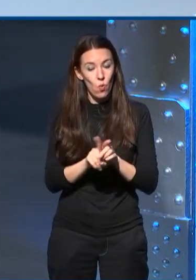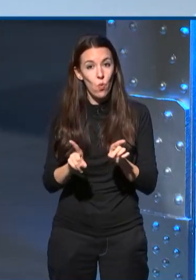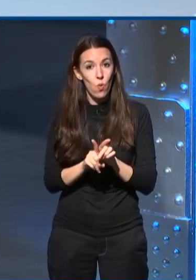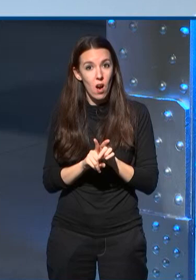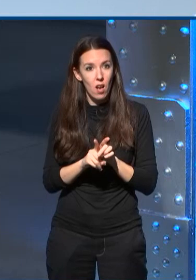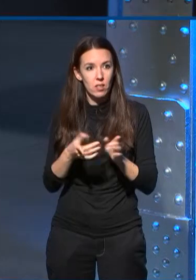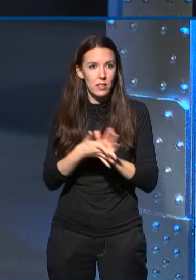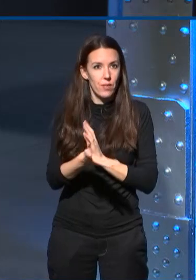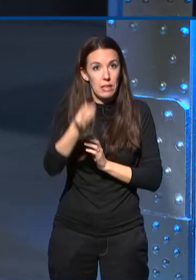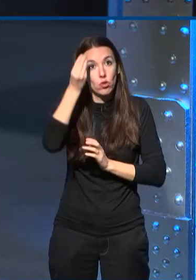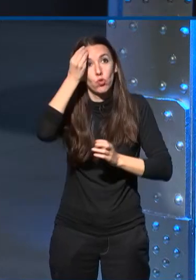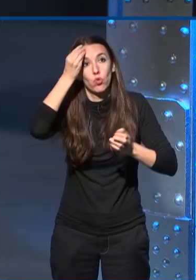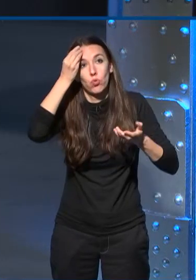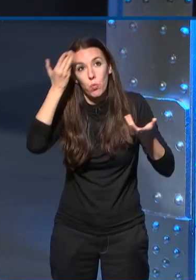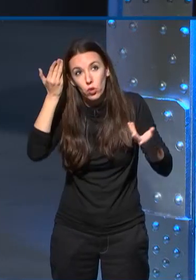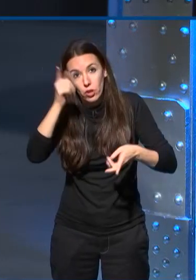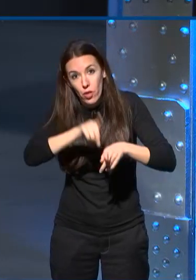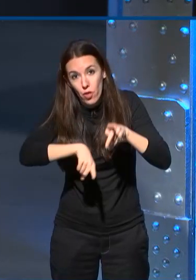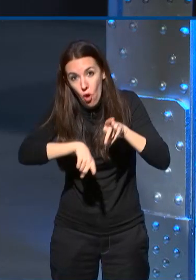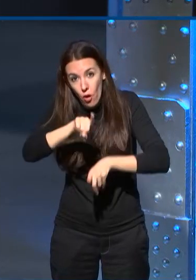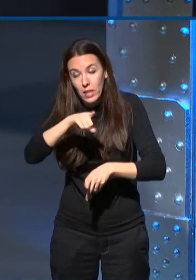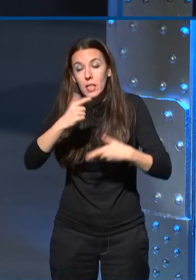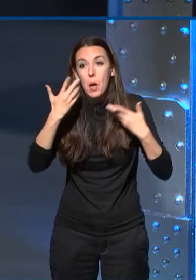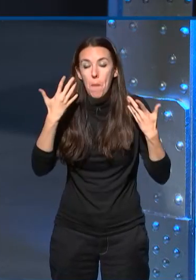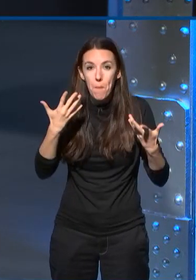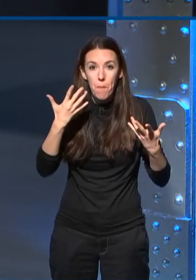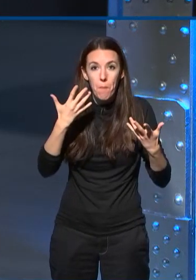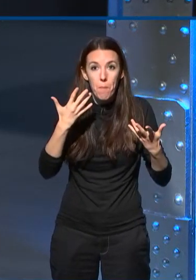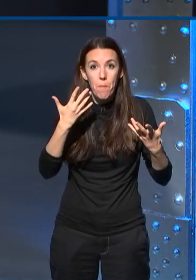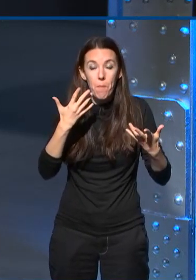pues suposiciones, pero la carrera